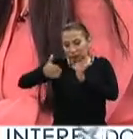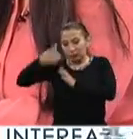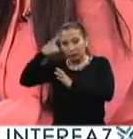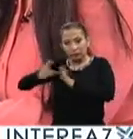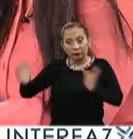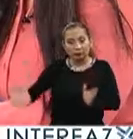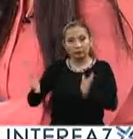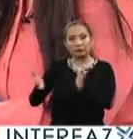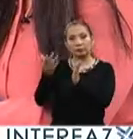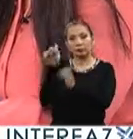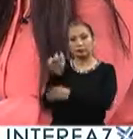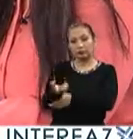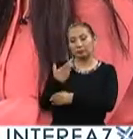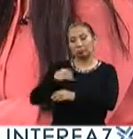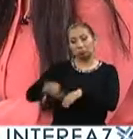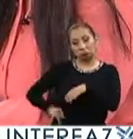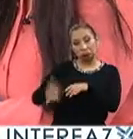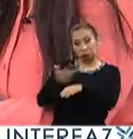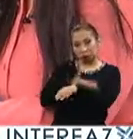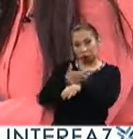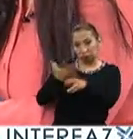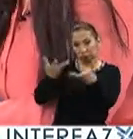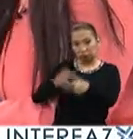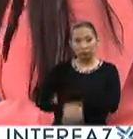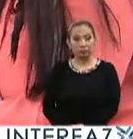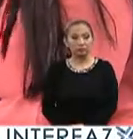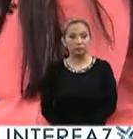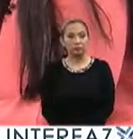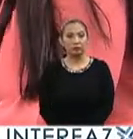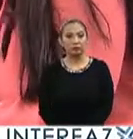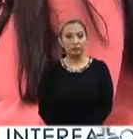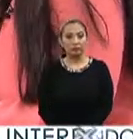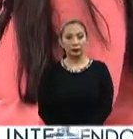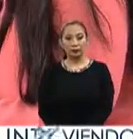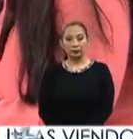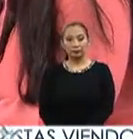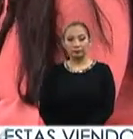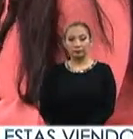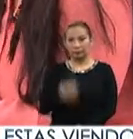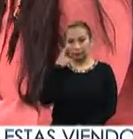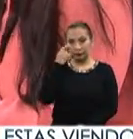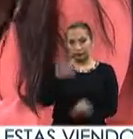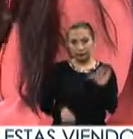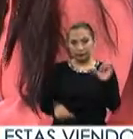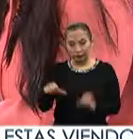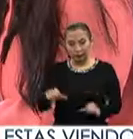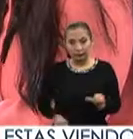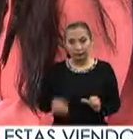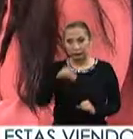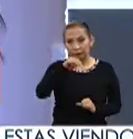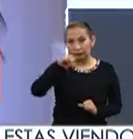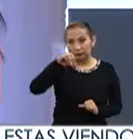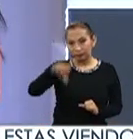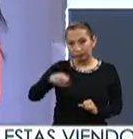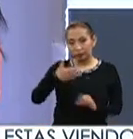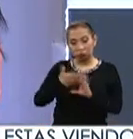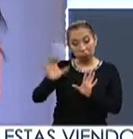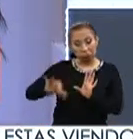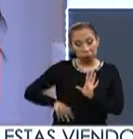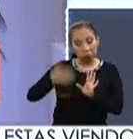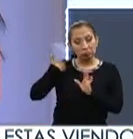para impulsar esta interesante coordinación que están haciendo? Pues mira, las actividades que tiene el MOOC son